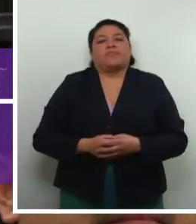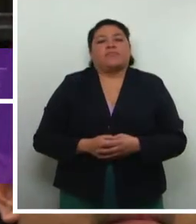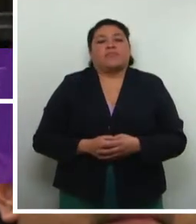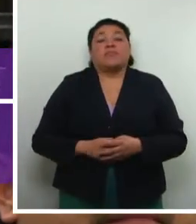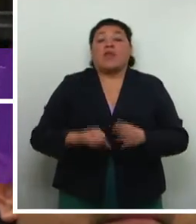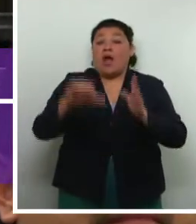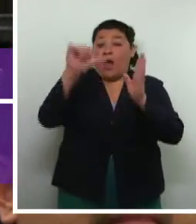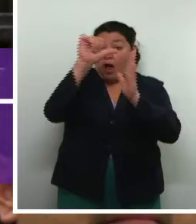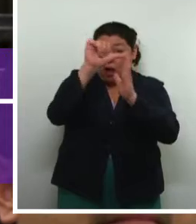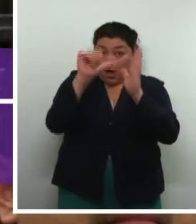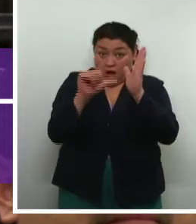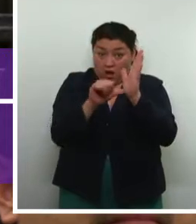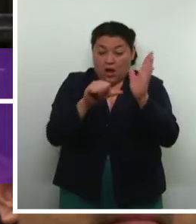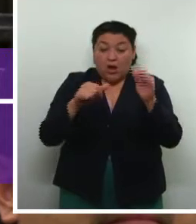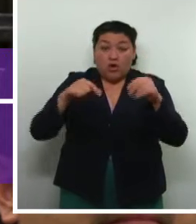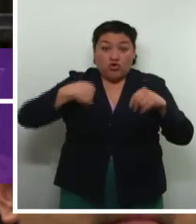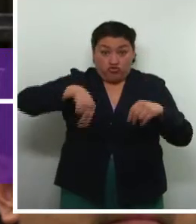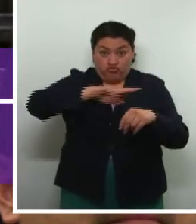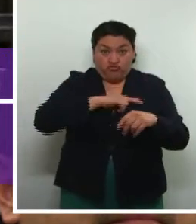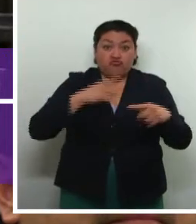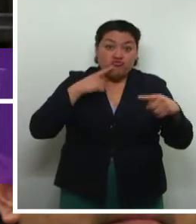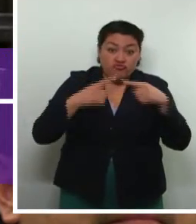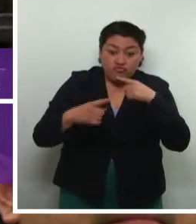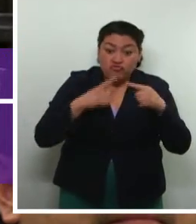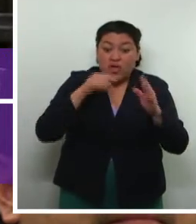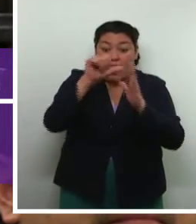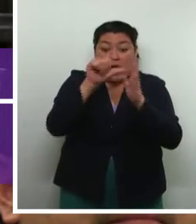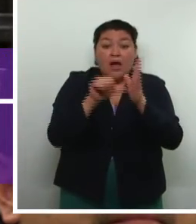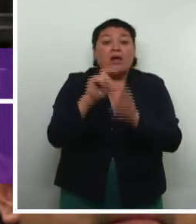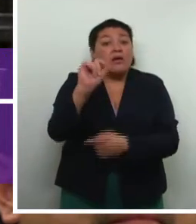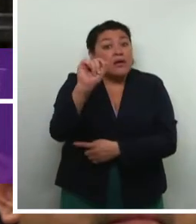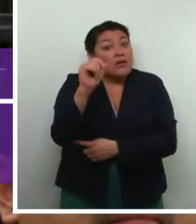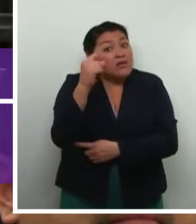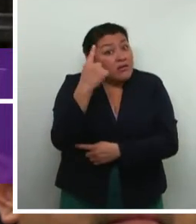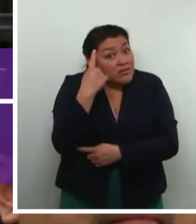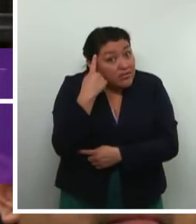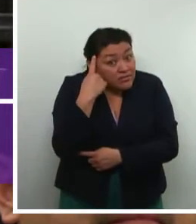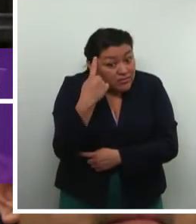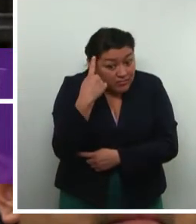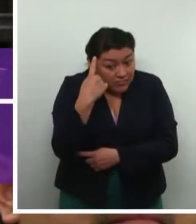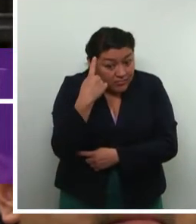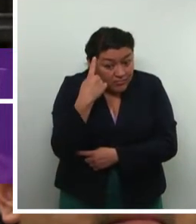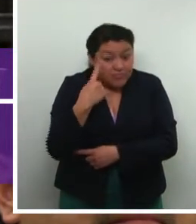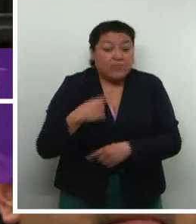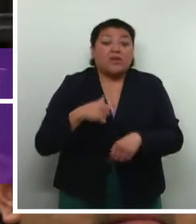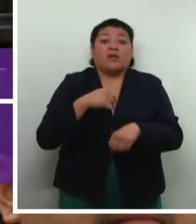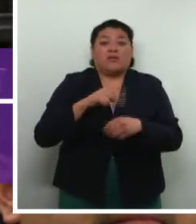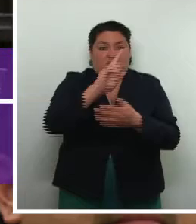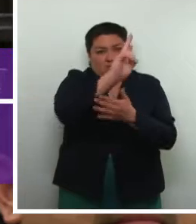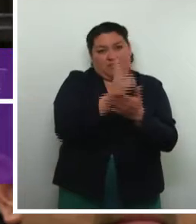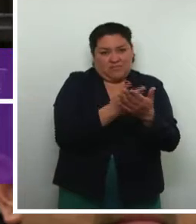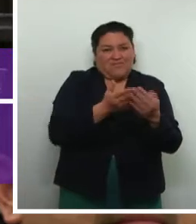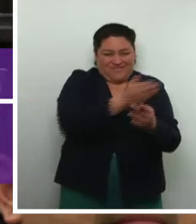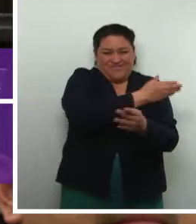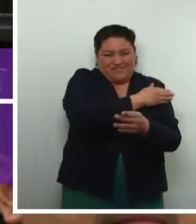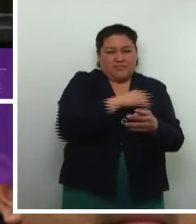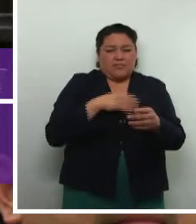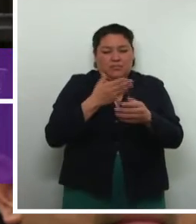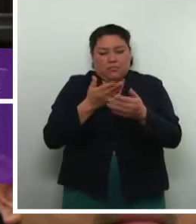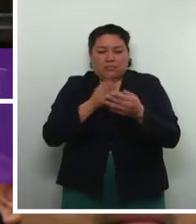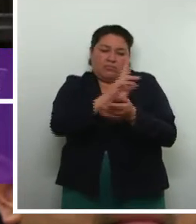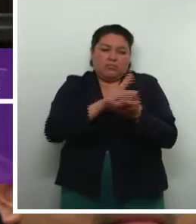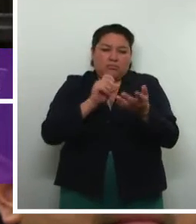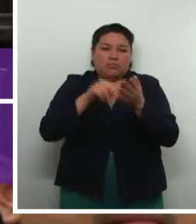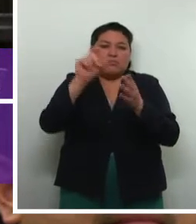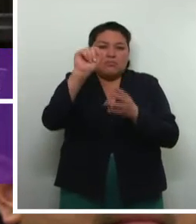hemos discutido, que al día de hoy vamos en el artículo 21, por lo menos en la nomenclatura del proyecto original,